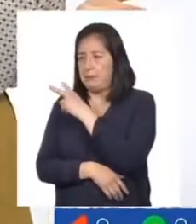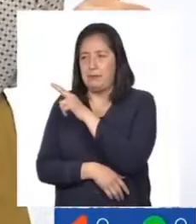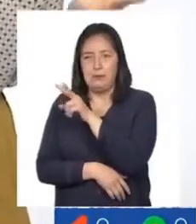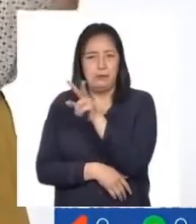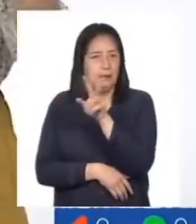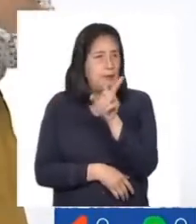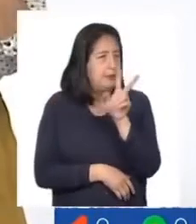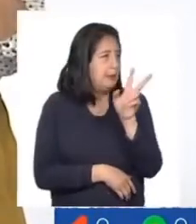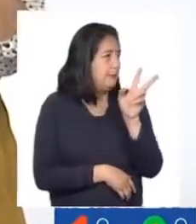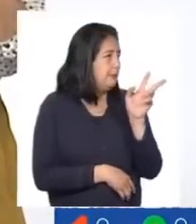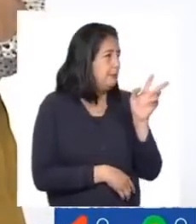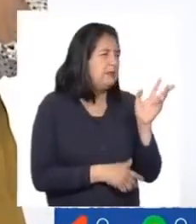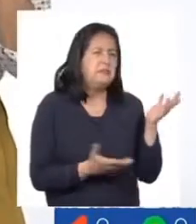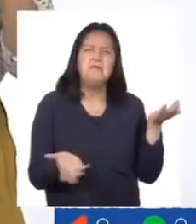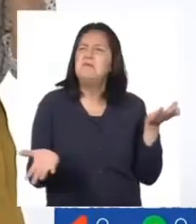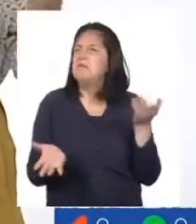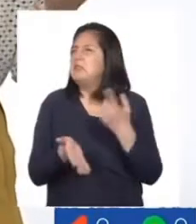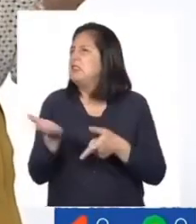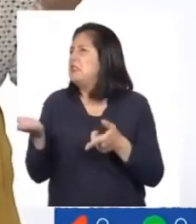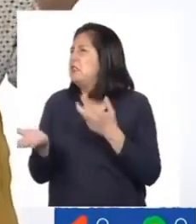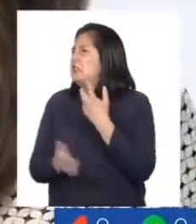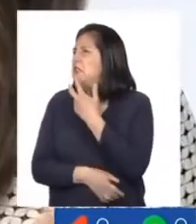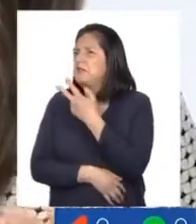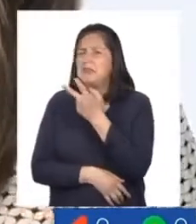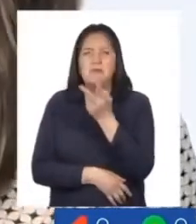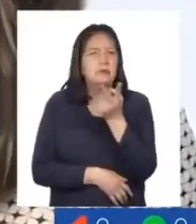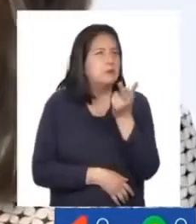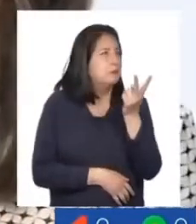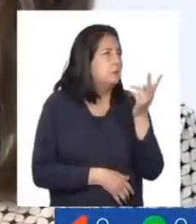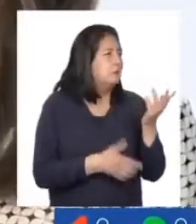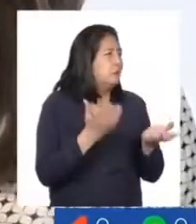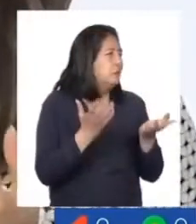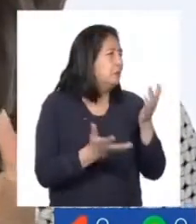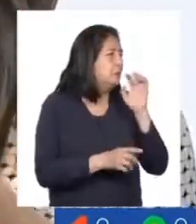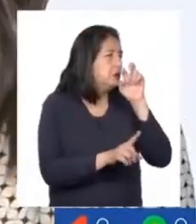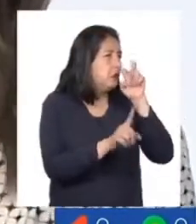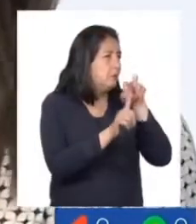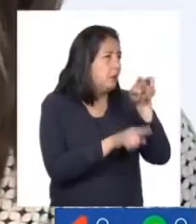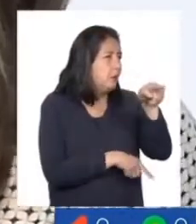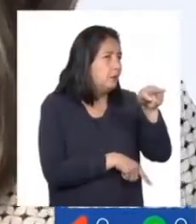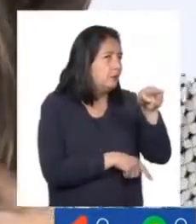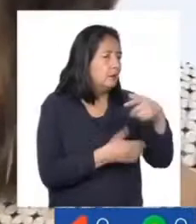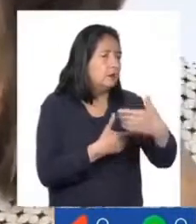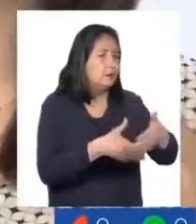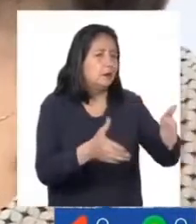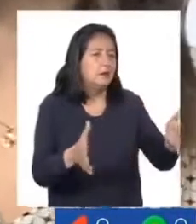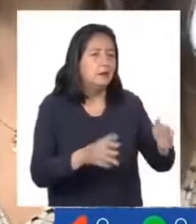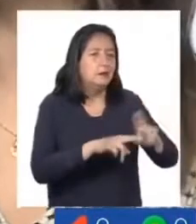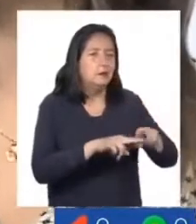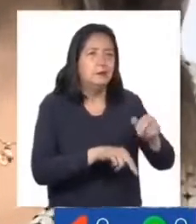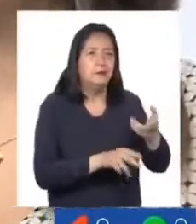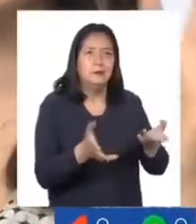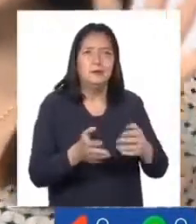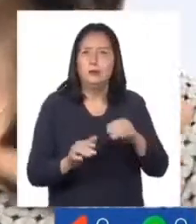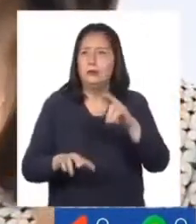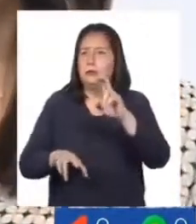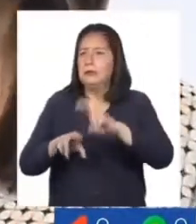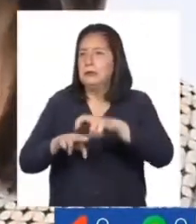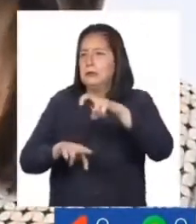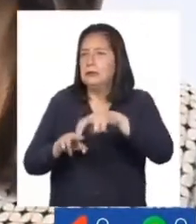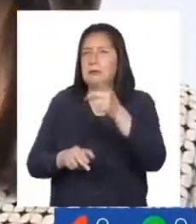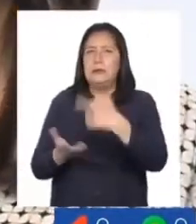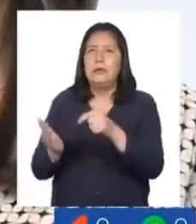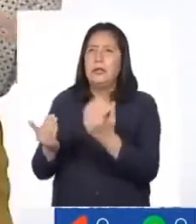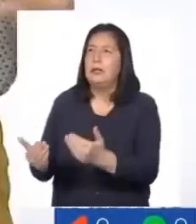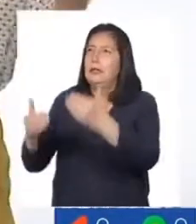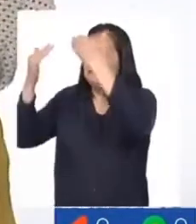nuestro alrededor. ¿Qué vemos? Podemos identificar quizás la sala, sillas, las